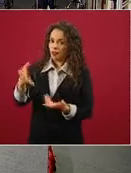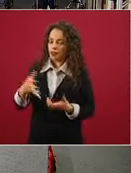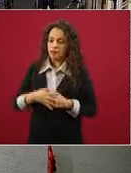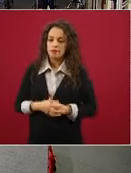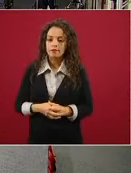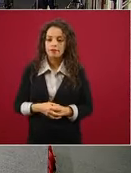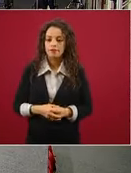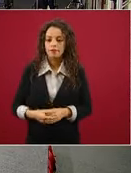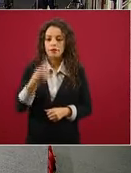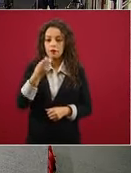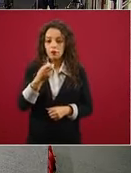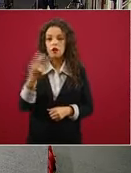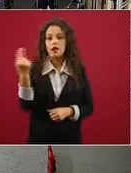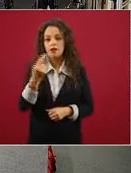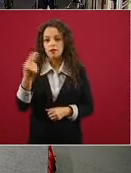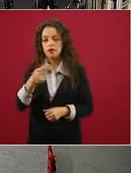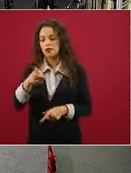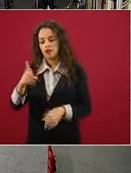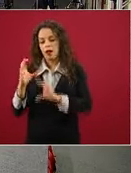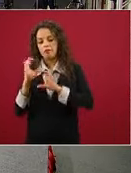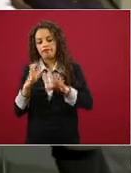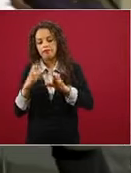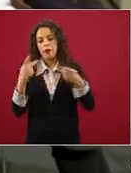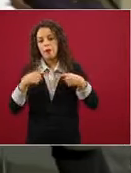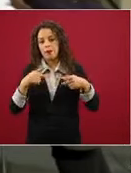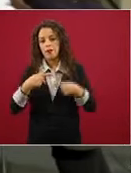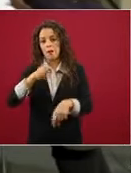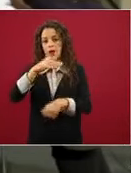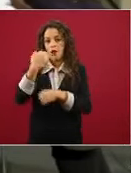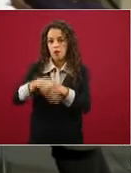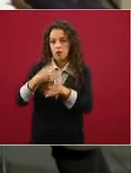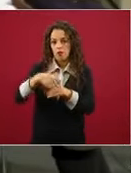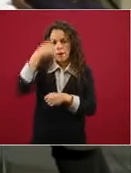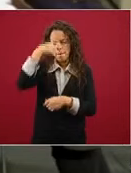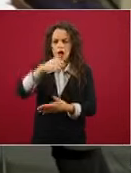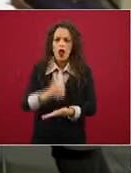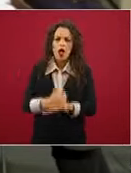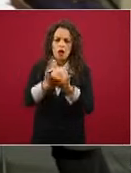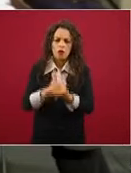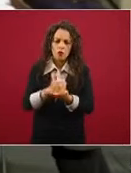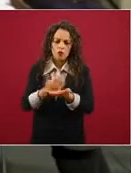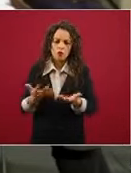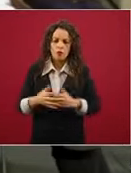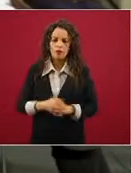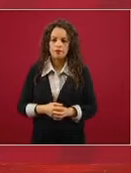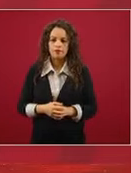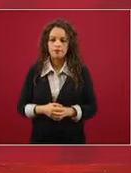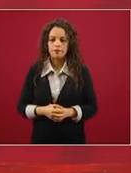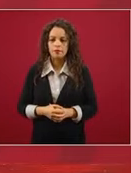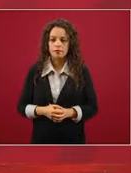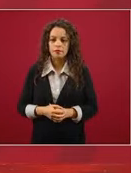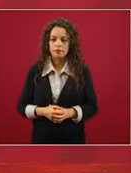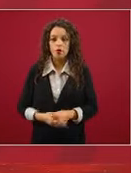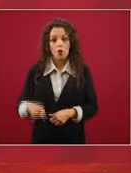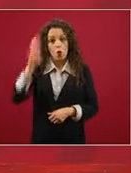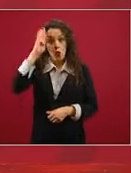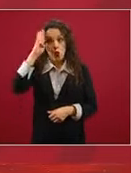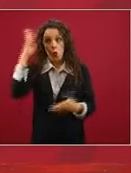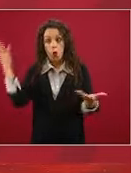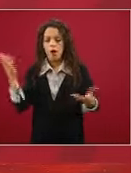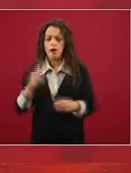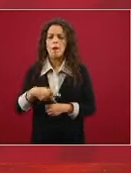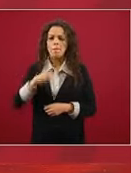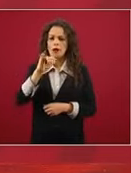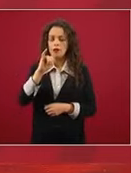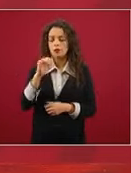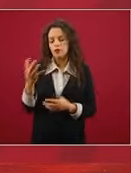que hacer contrataciones temporales para ayudar en algunos procesos, no masivas, pero sí de algunas decenas de personas.